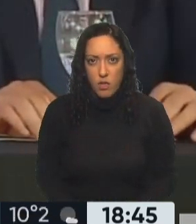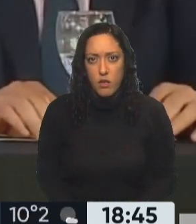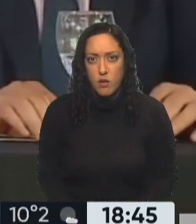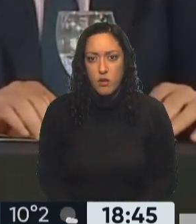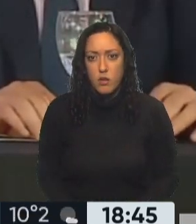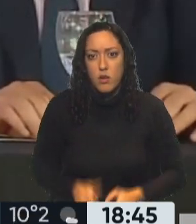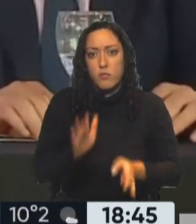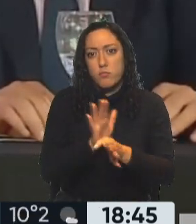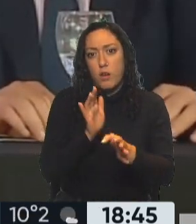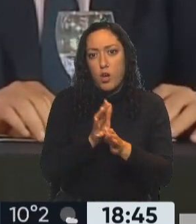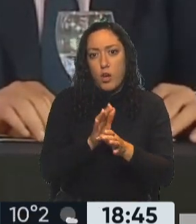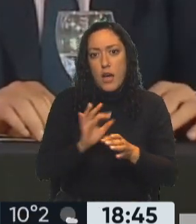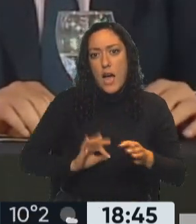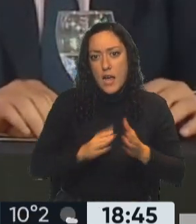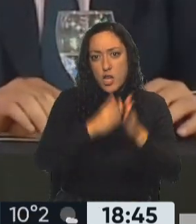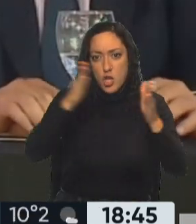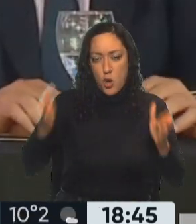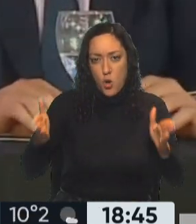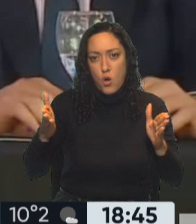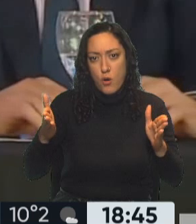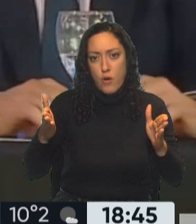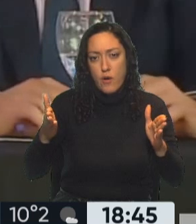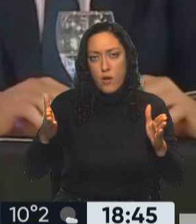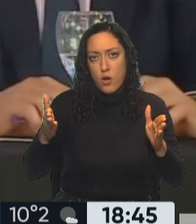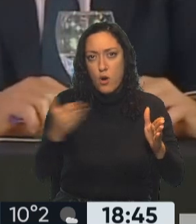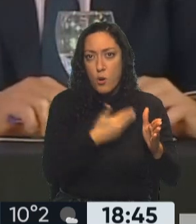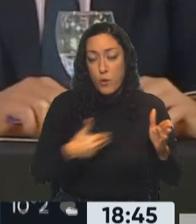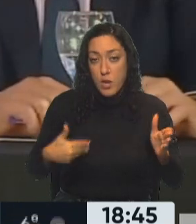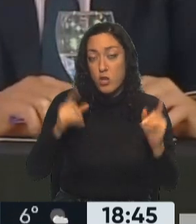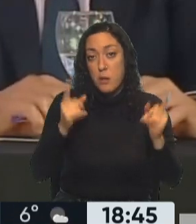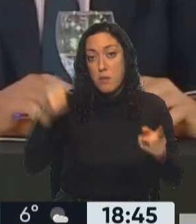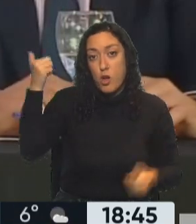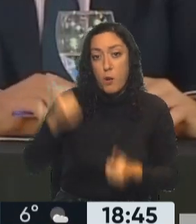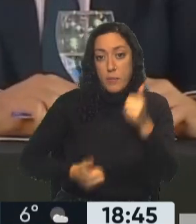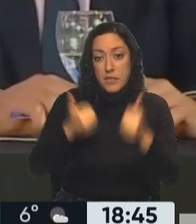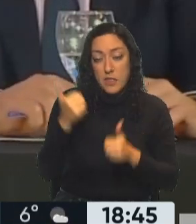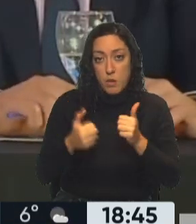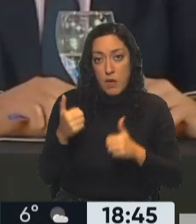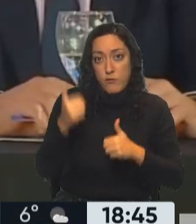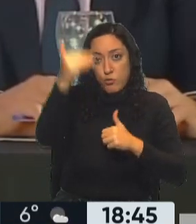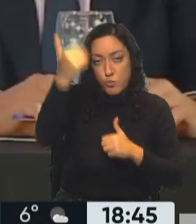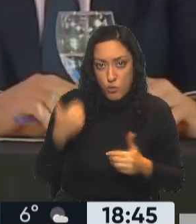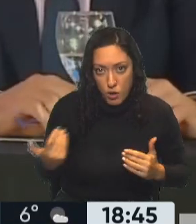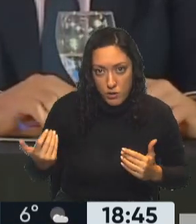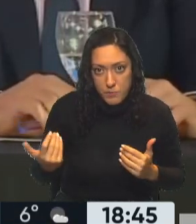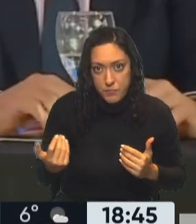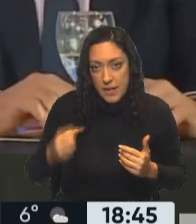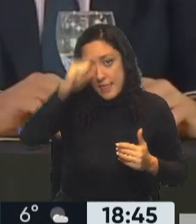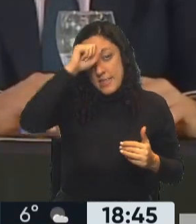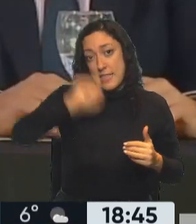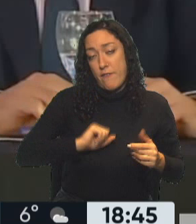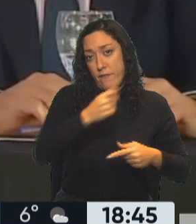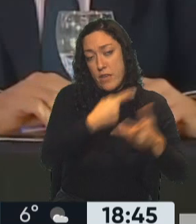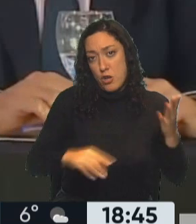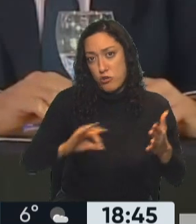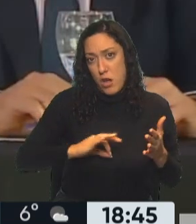de cara al último tramo de año de gobierno y que le de competitividad de Cara a los desafíos que enfrentamos los próximos